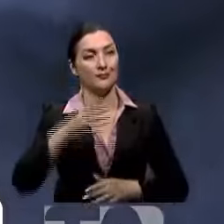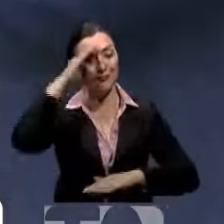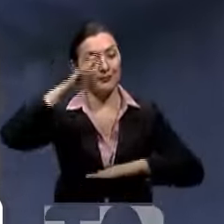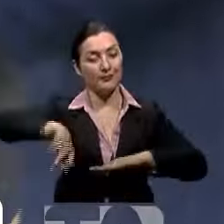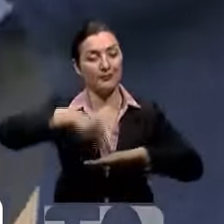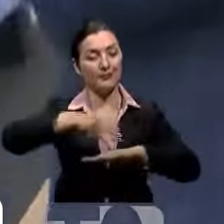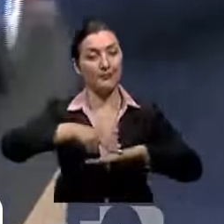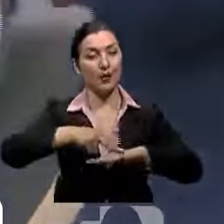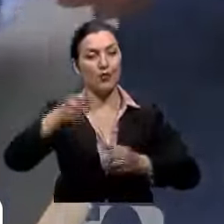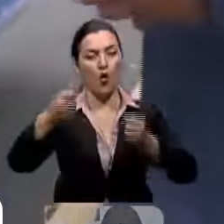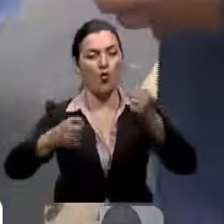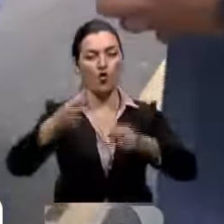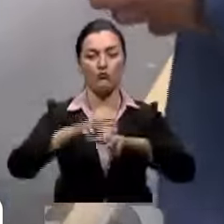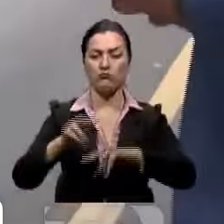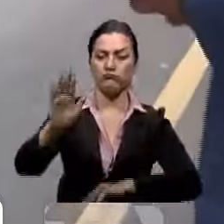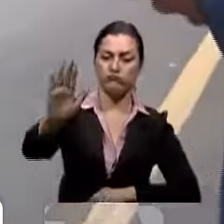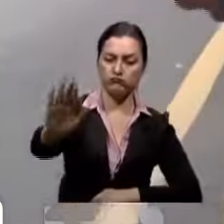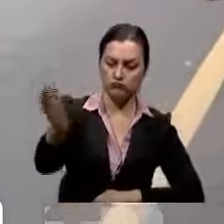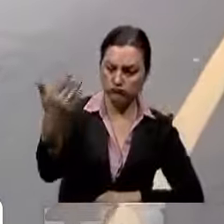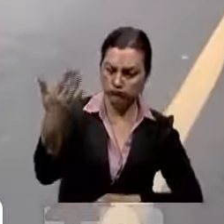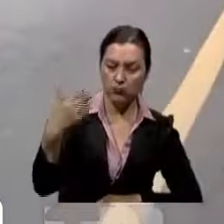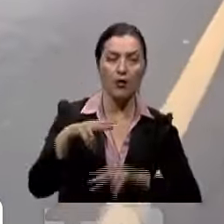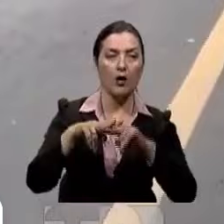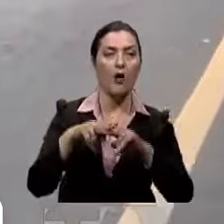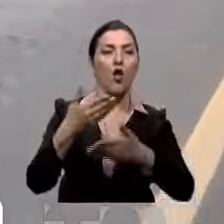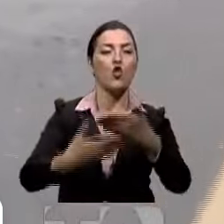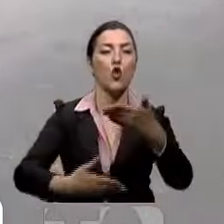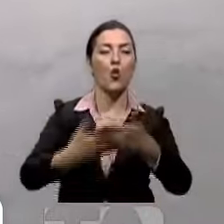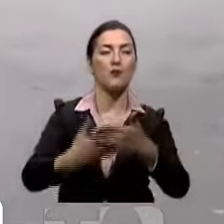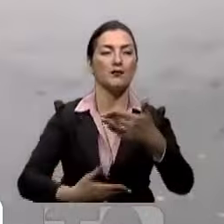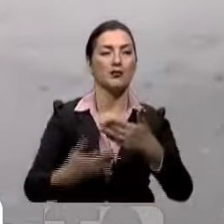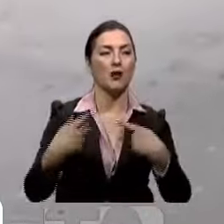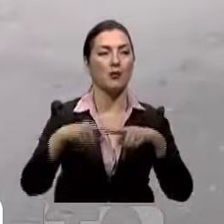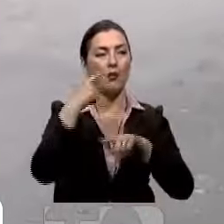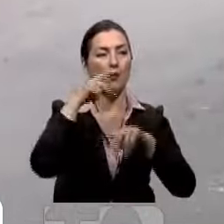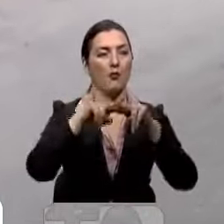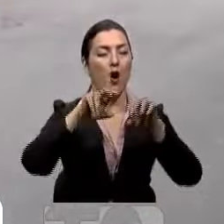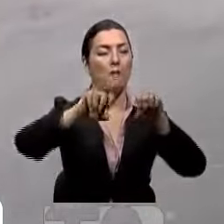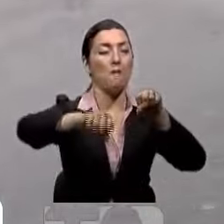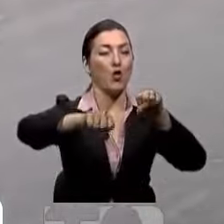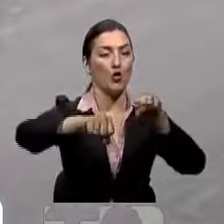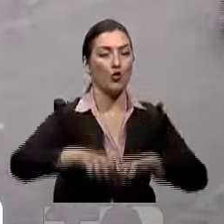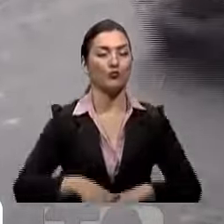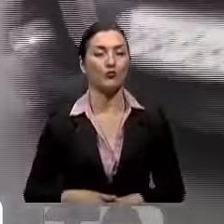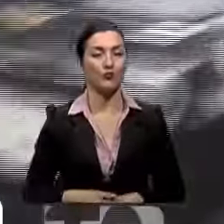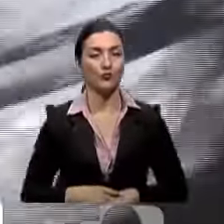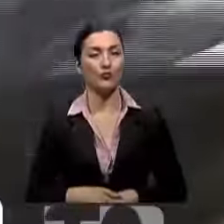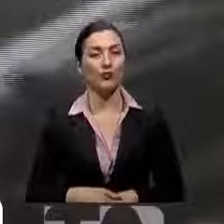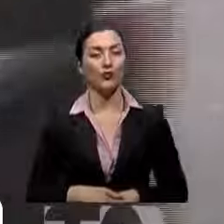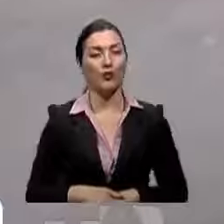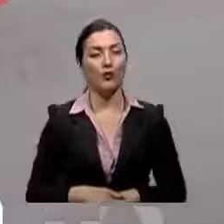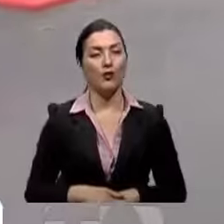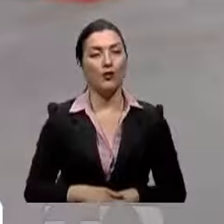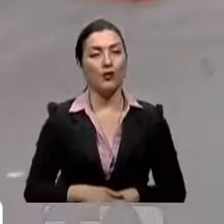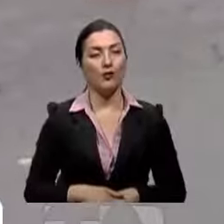desarrollando este operativo antidelincuencial, enfocado principalmente en la revisión de motorizados. Ahí, como ustedes ven en pantalla,